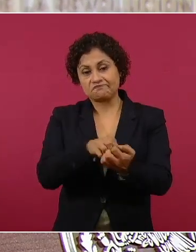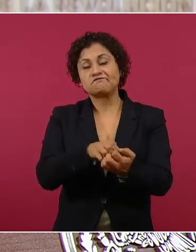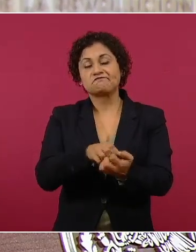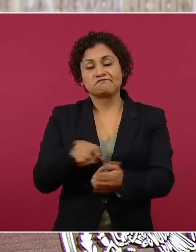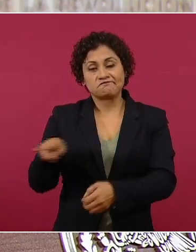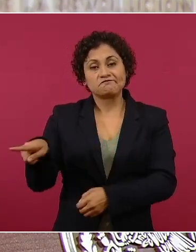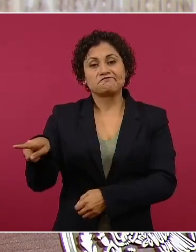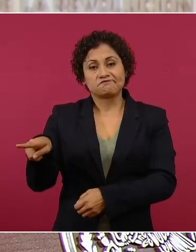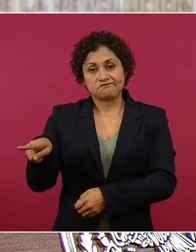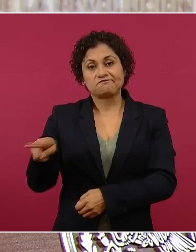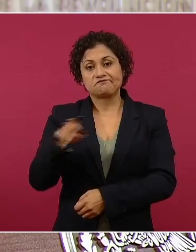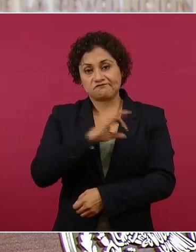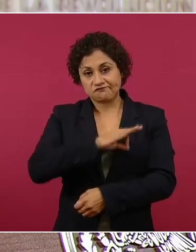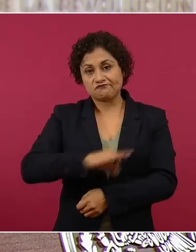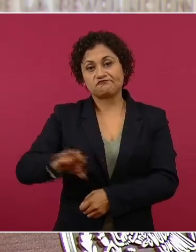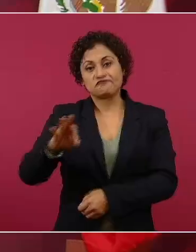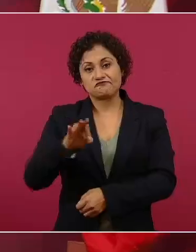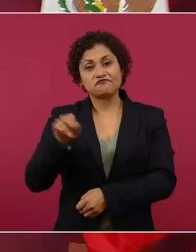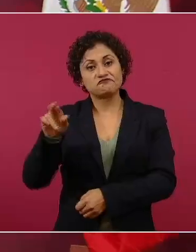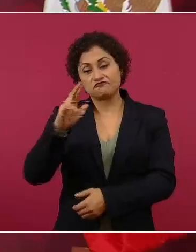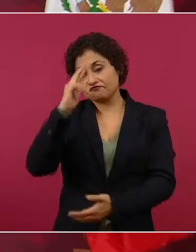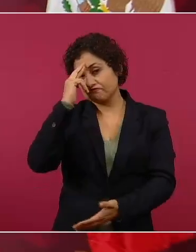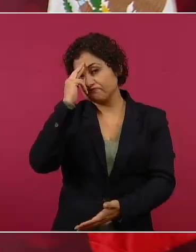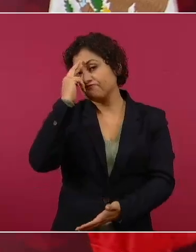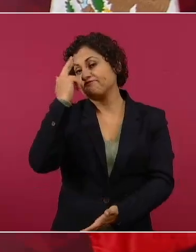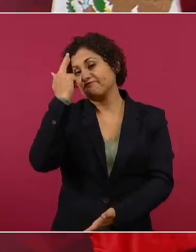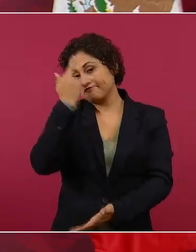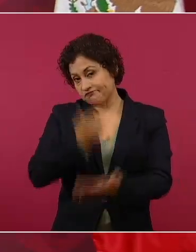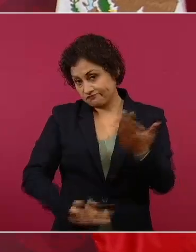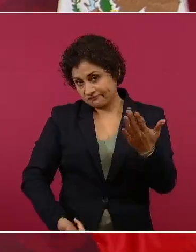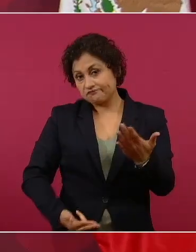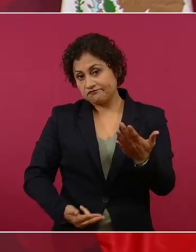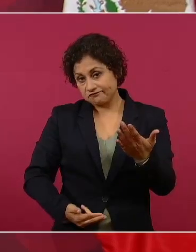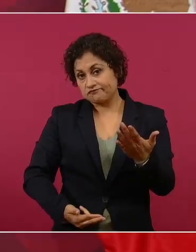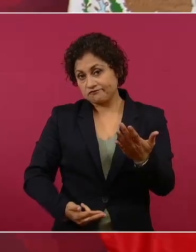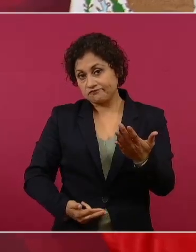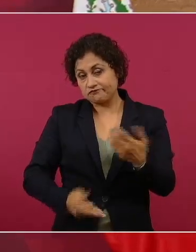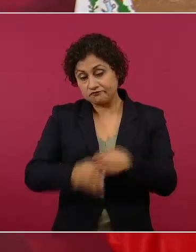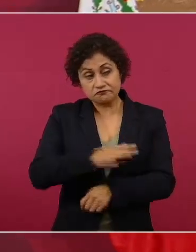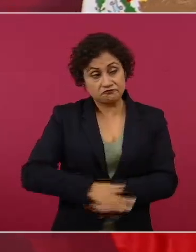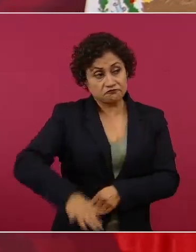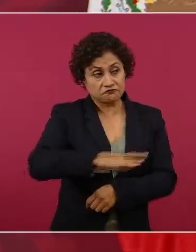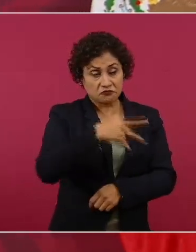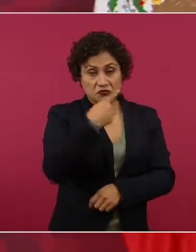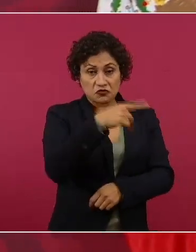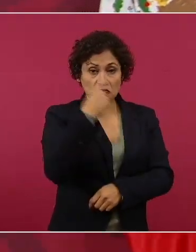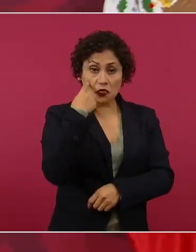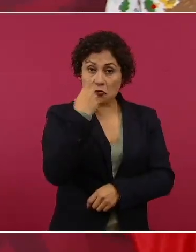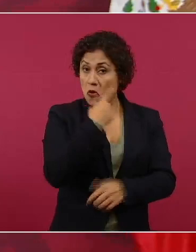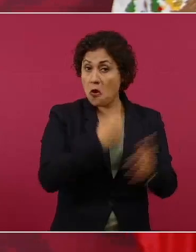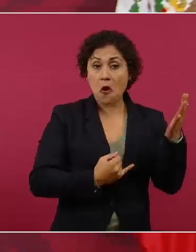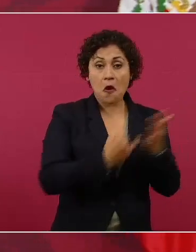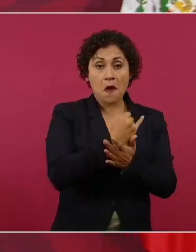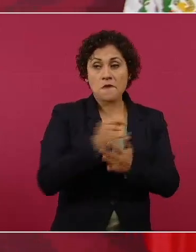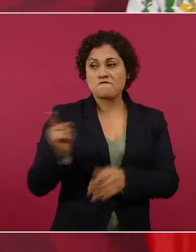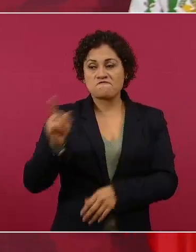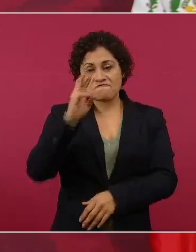y de no respetar la voluntad popular ni los derechos